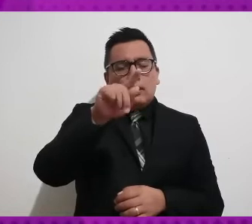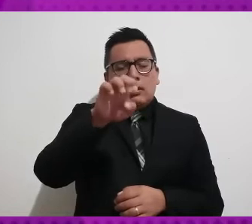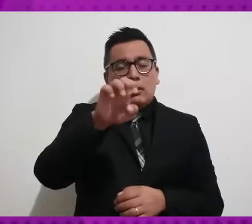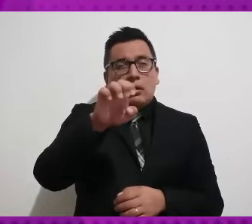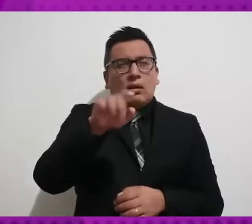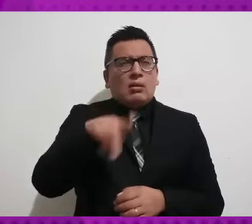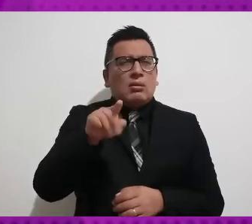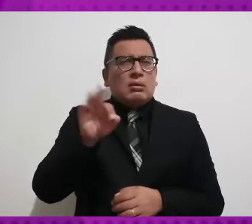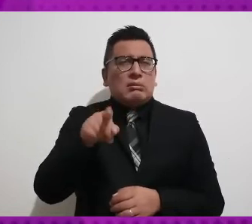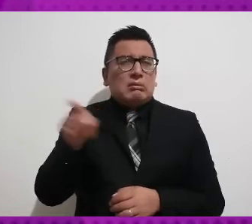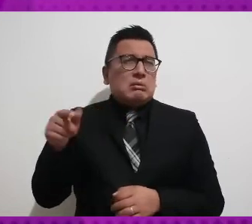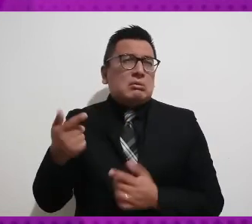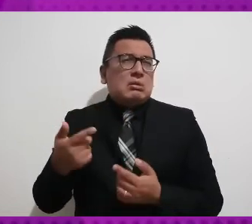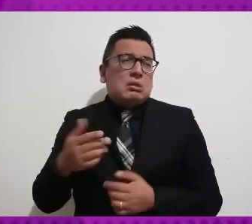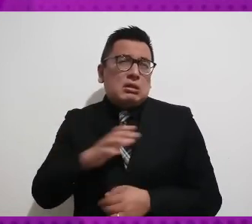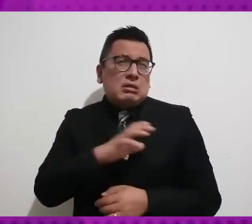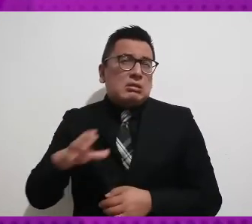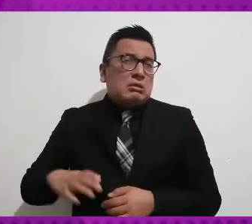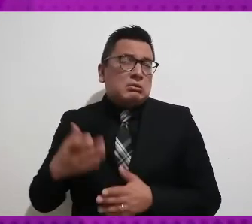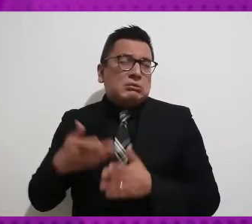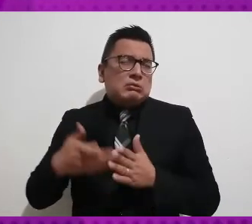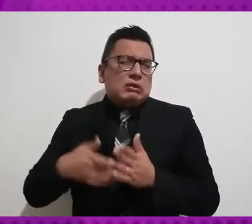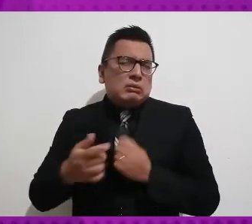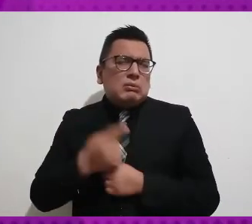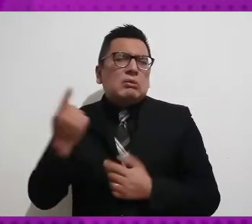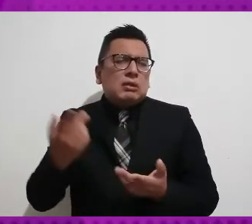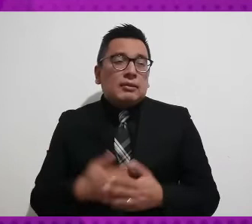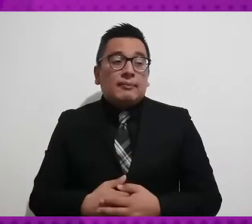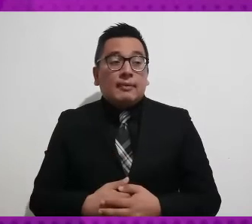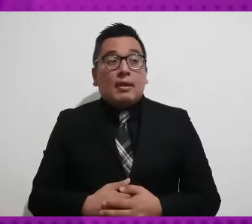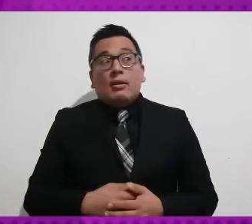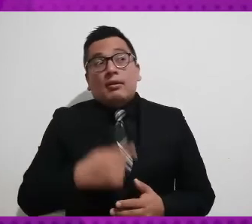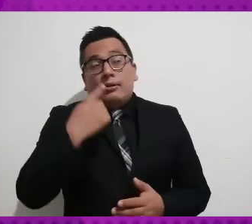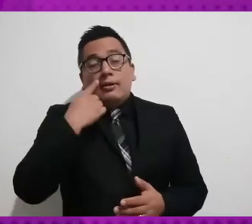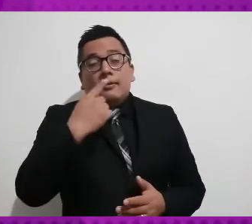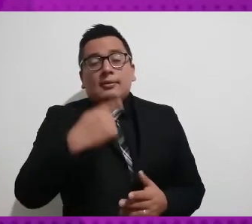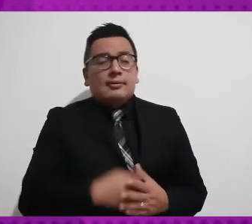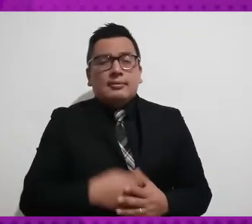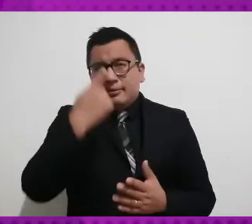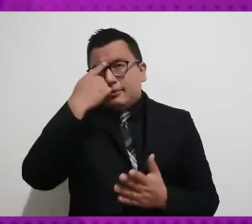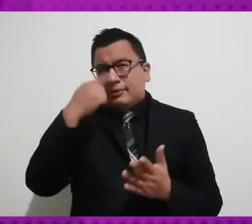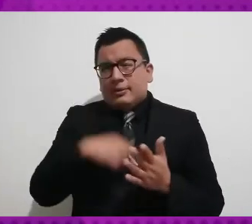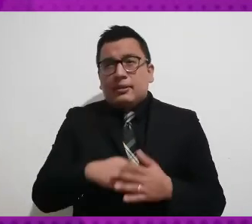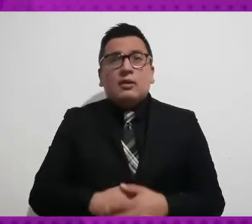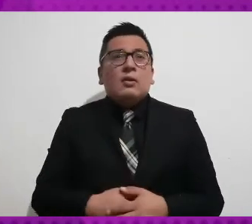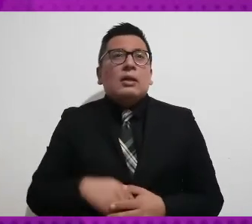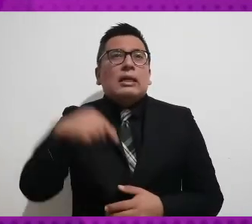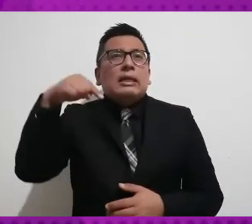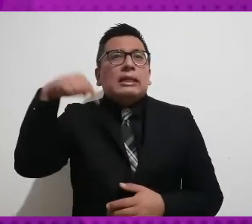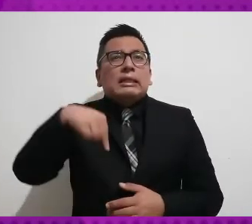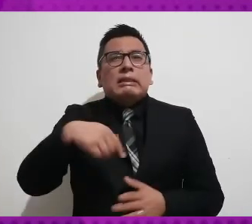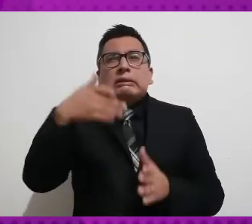políticos? Mira, a mí en lo particular me parece que tenemos mucho tiempo debiéndole a la ciudadanía un buen modelo de